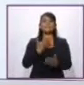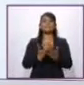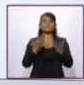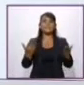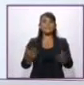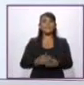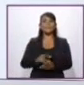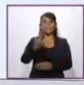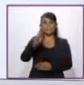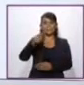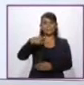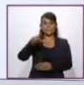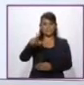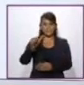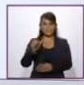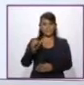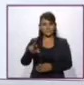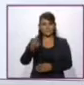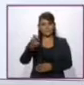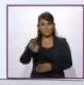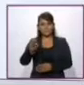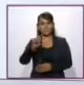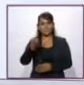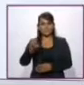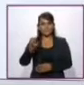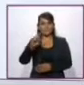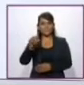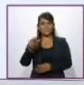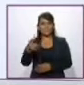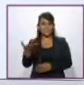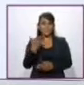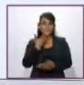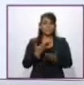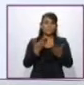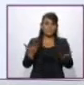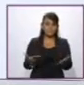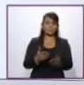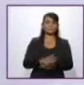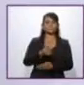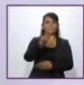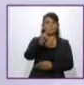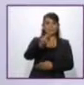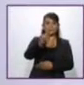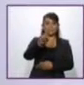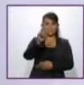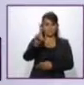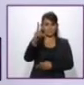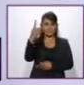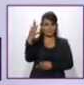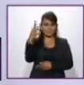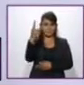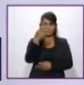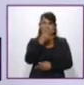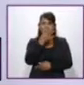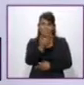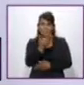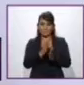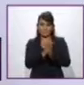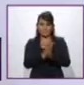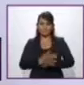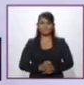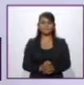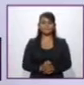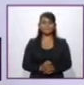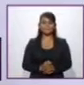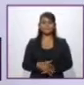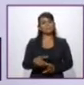de Santiago, candidata del Partido de la Revolución Democrática. Adelante por un minuto, candidata. Gracias. Nada más quiero decir que